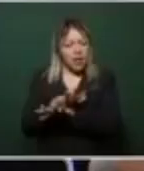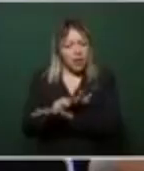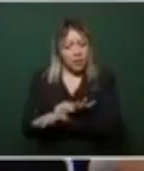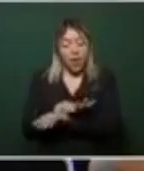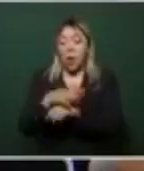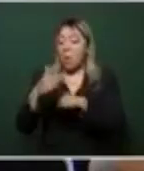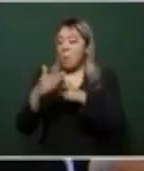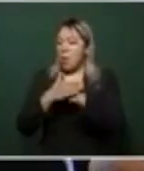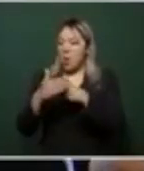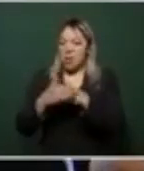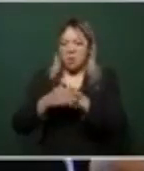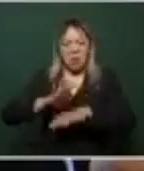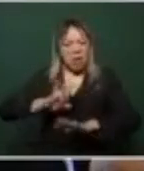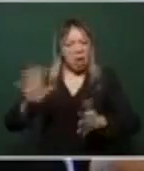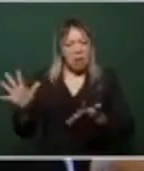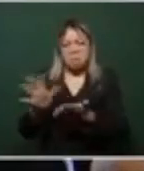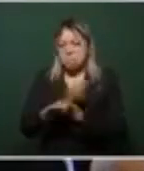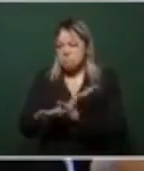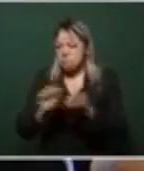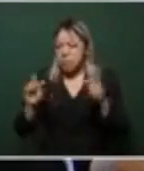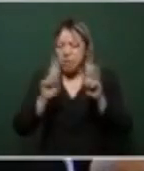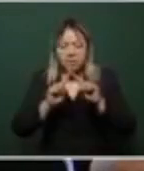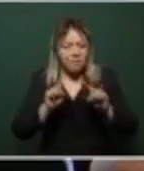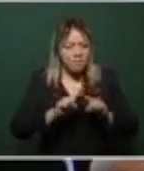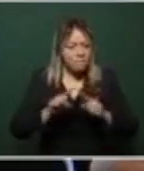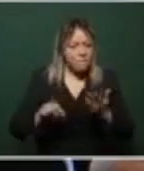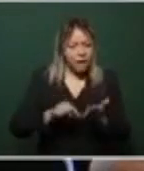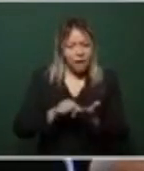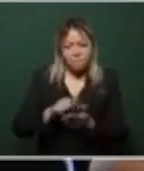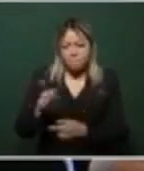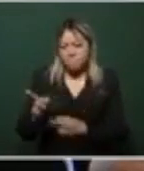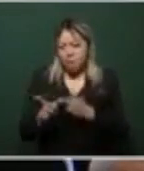de todos los pueblos.